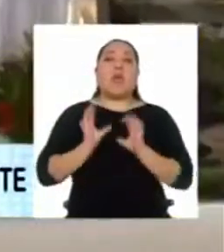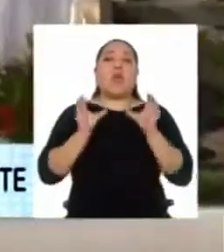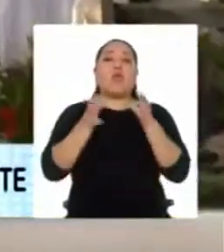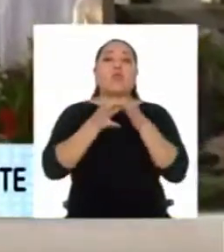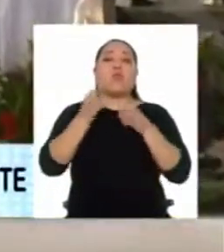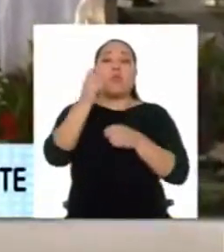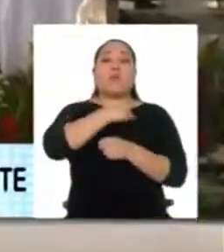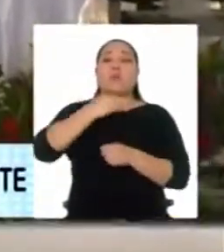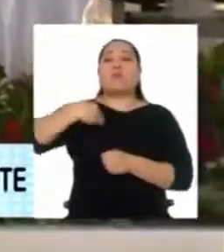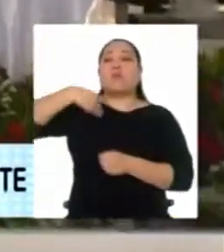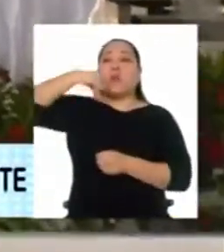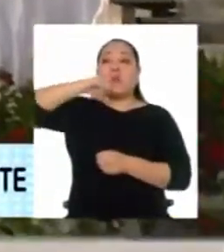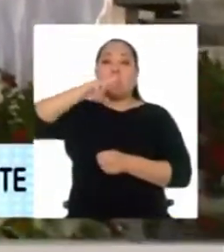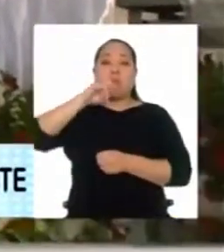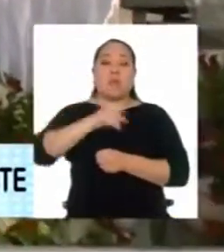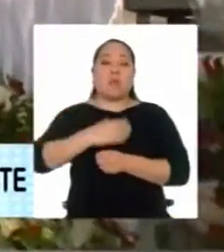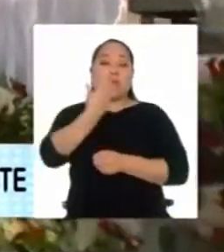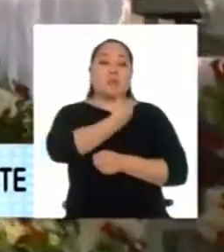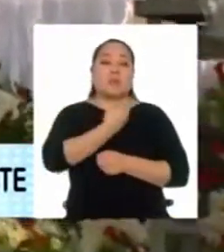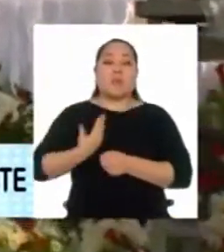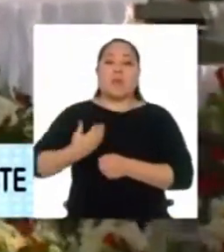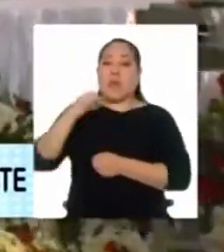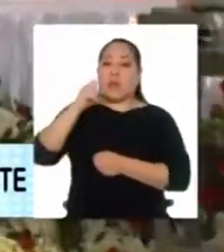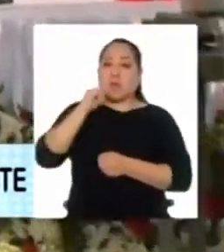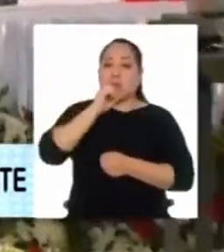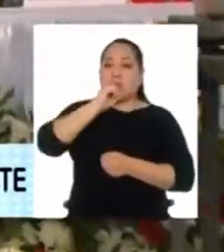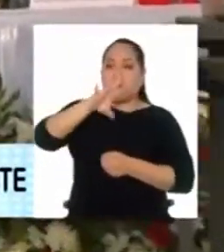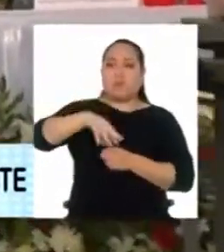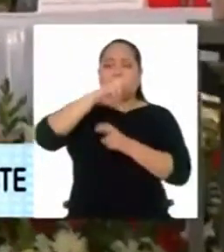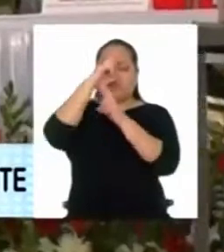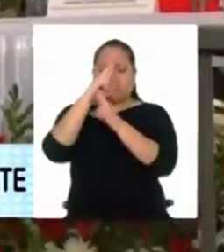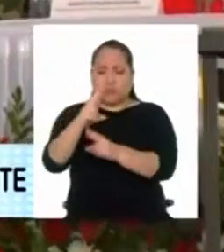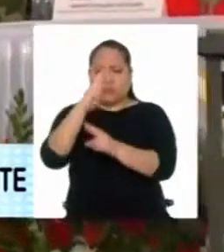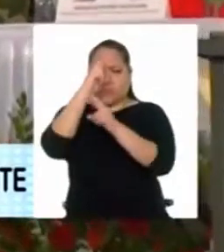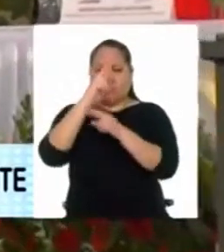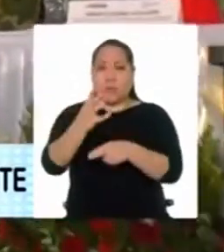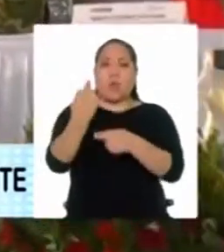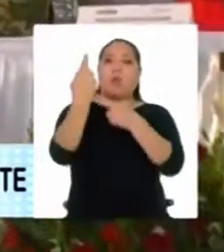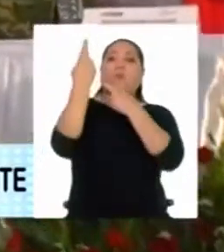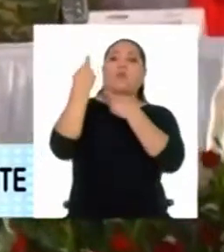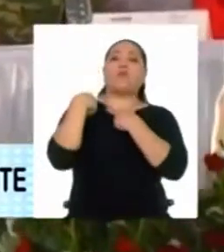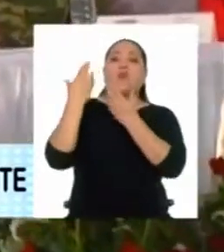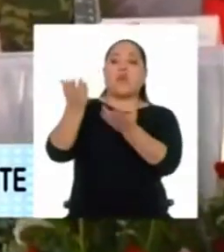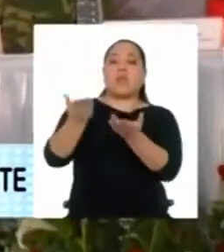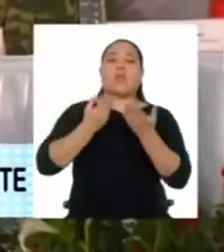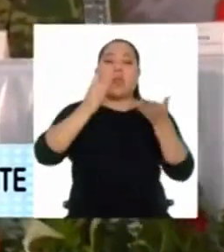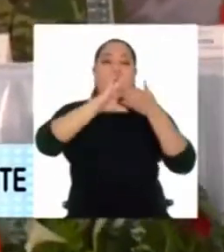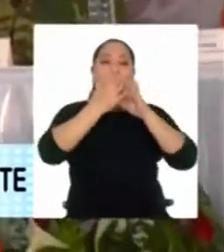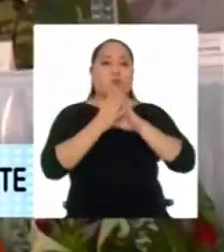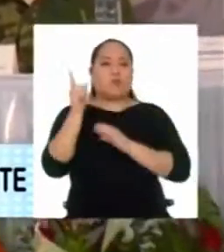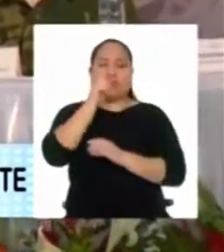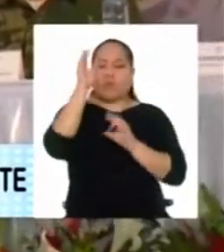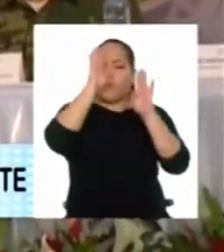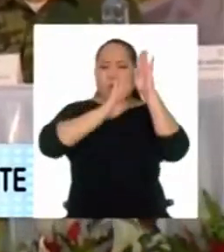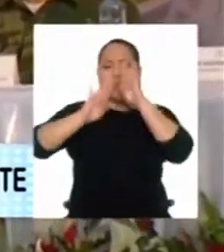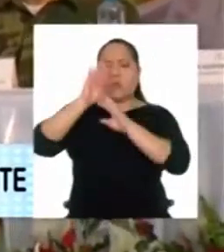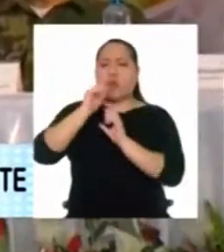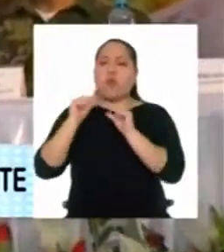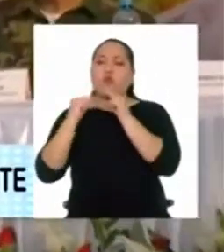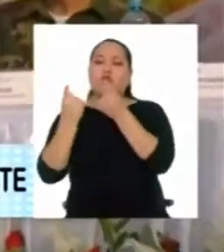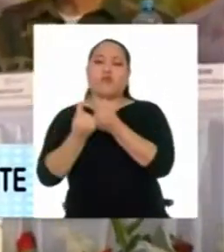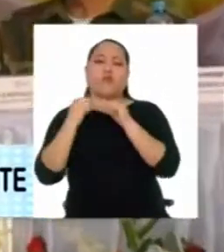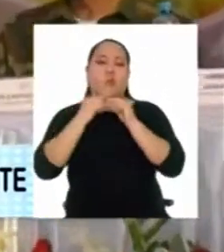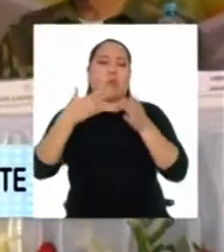Vázquez, el presidente Pedro Castillo dijo que serán respetuosos del encargo que le ha hecho el pueblo y no le preocupa a los